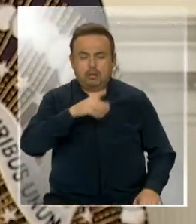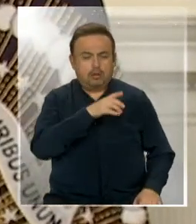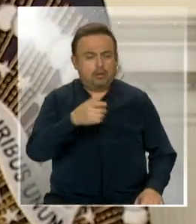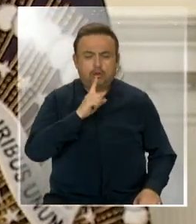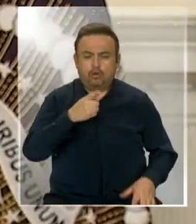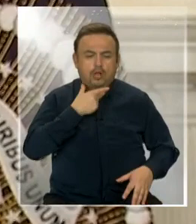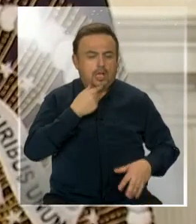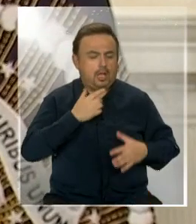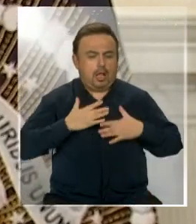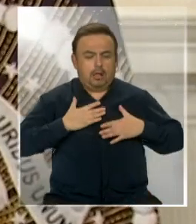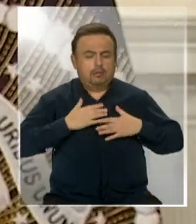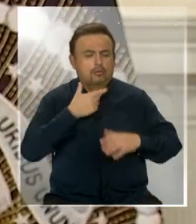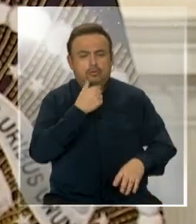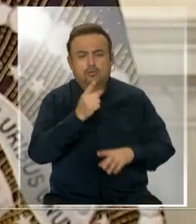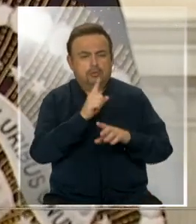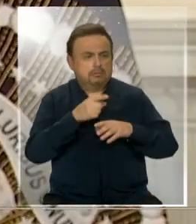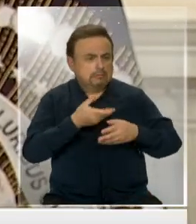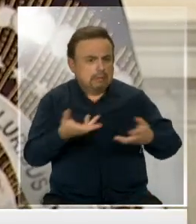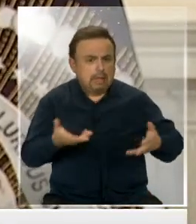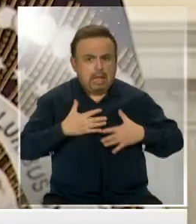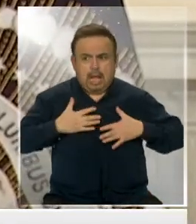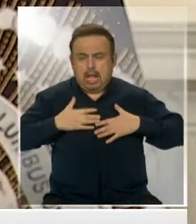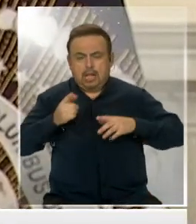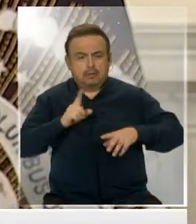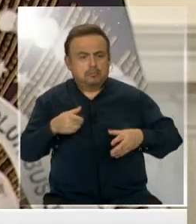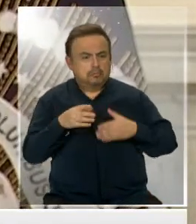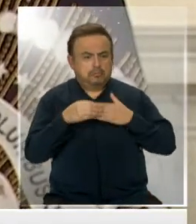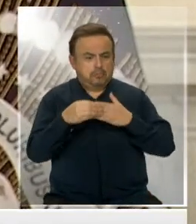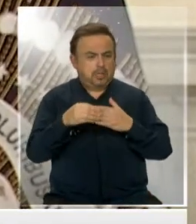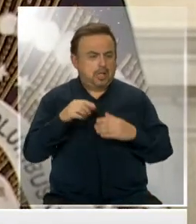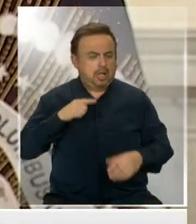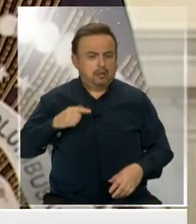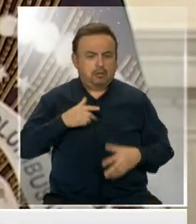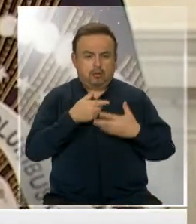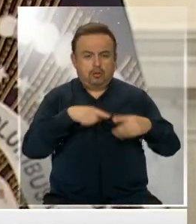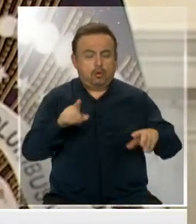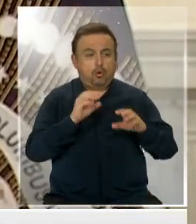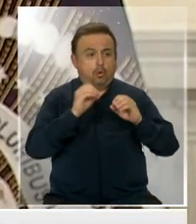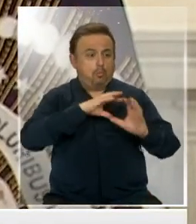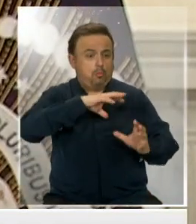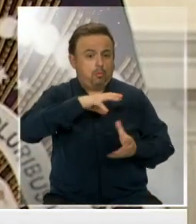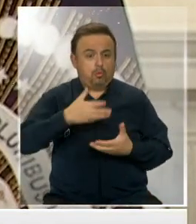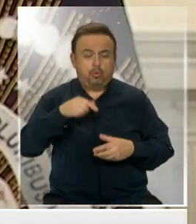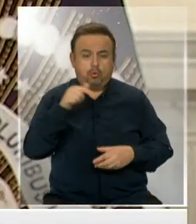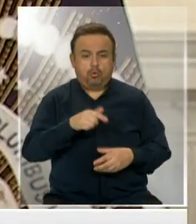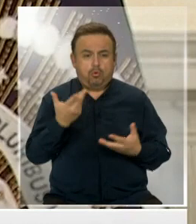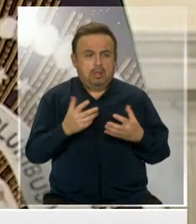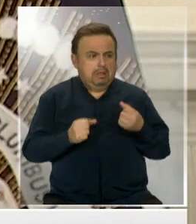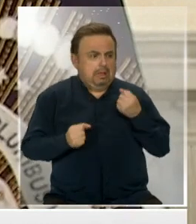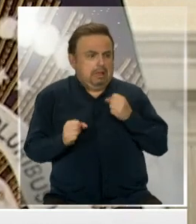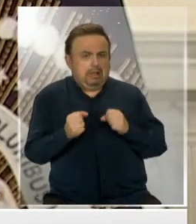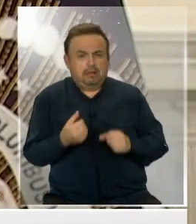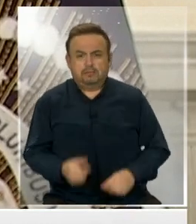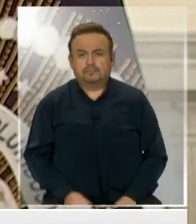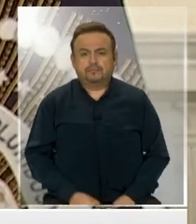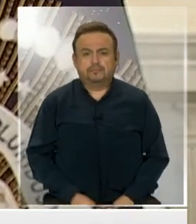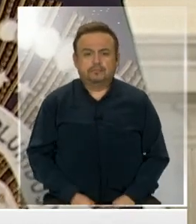esté asustada, no quiero crear pánico, no voy a conducir a Estados Unidos o el mundo en un frenesí.